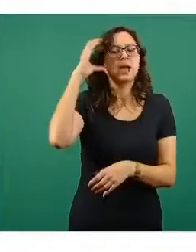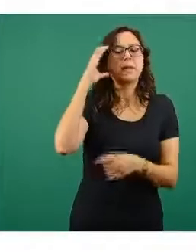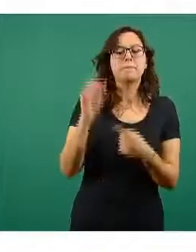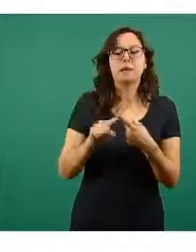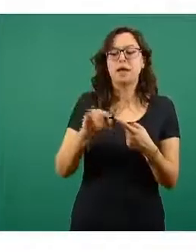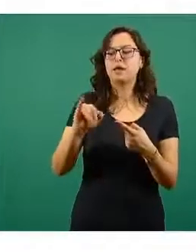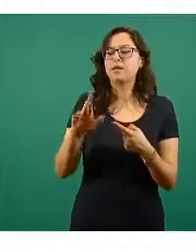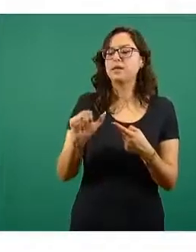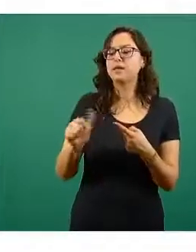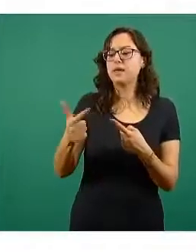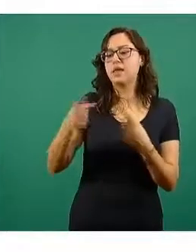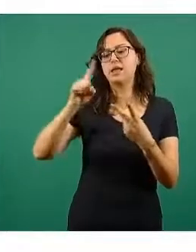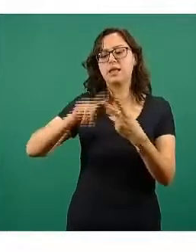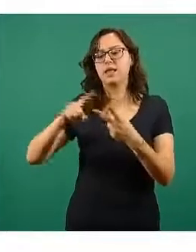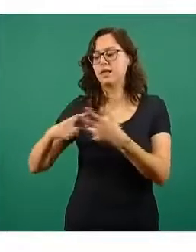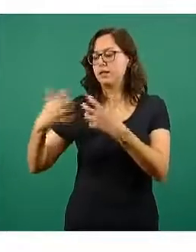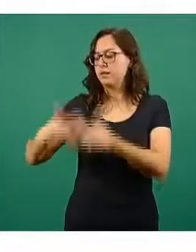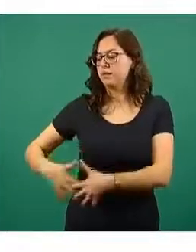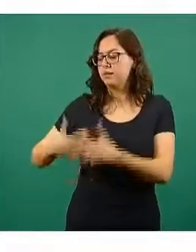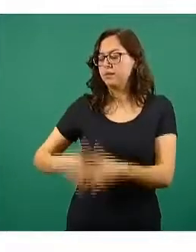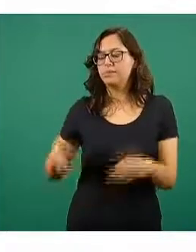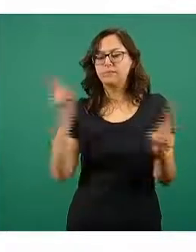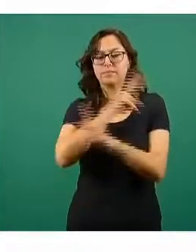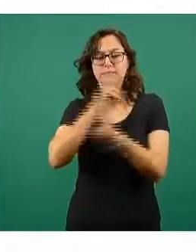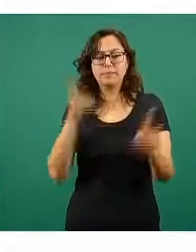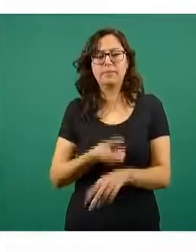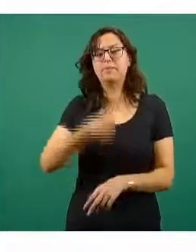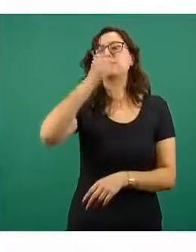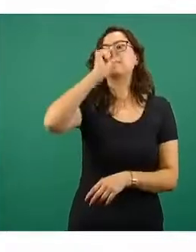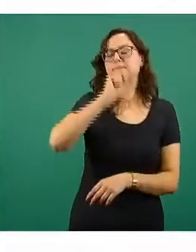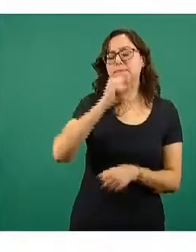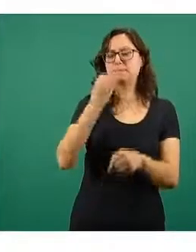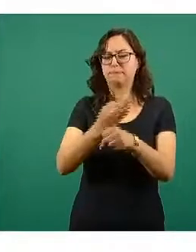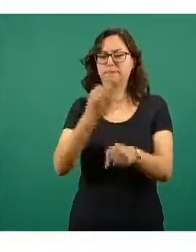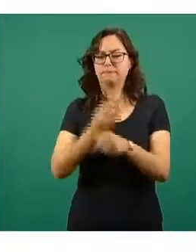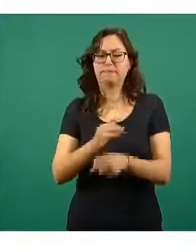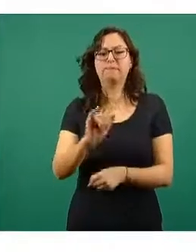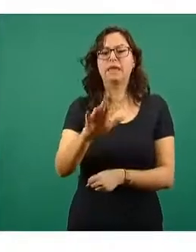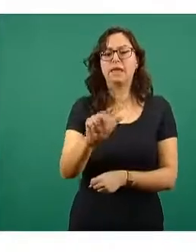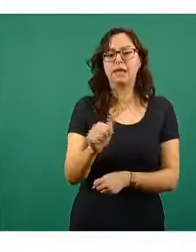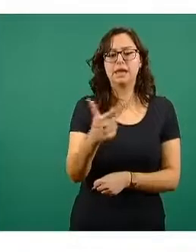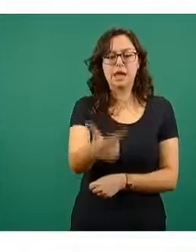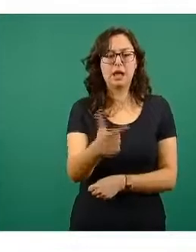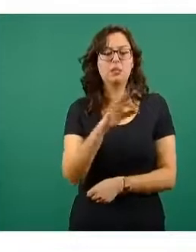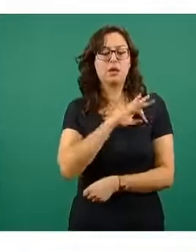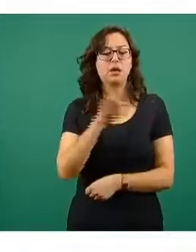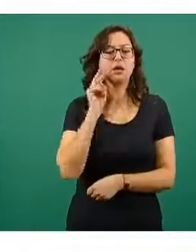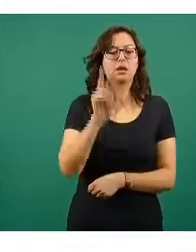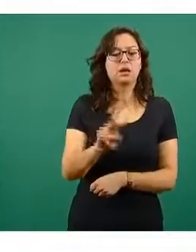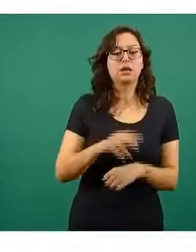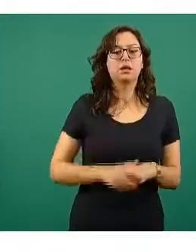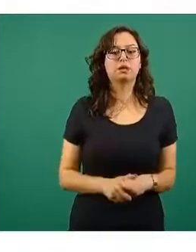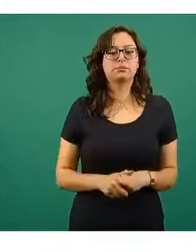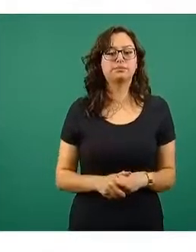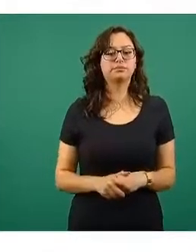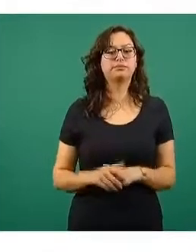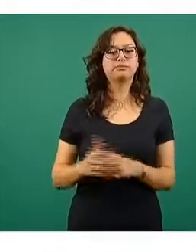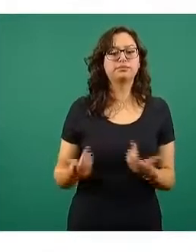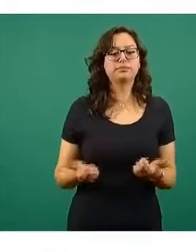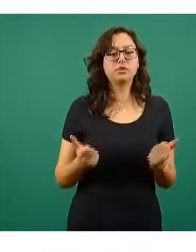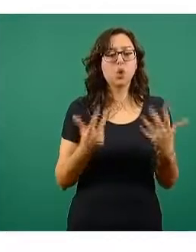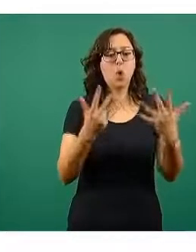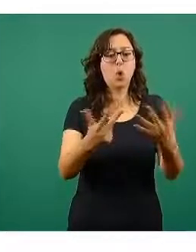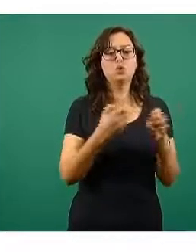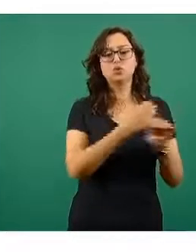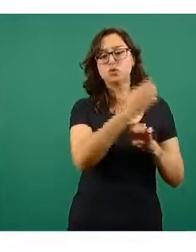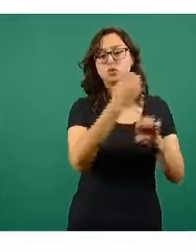con ventilador, será la siguiente diapositiva. Tenemos ahorita 8 entidades federativas de camas que